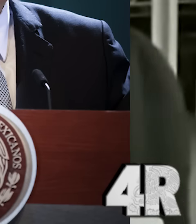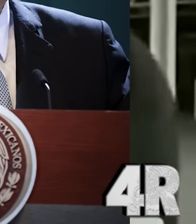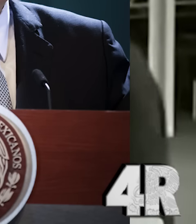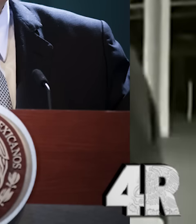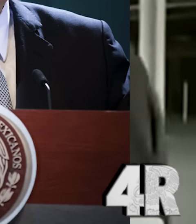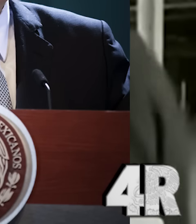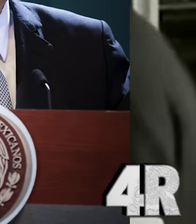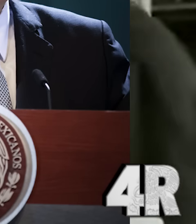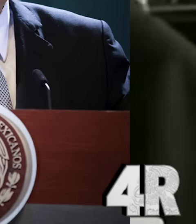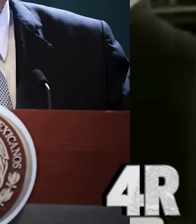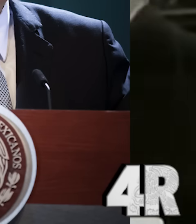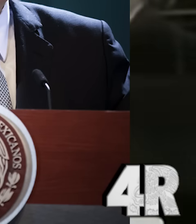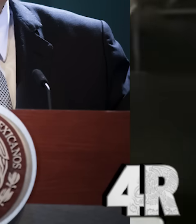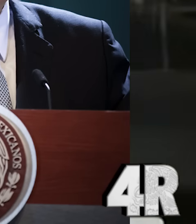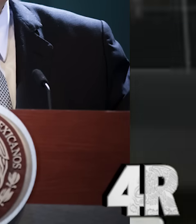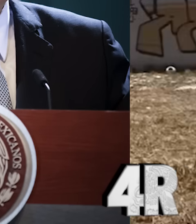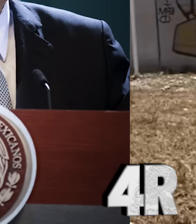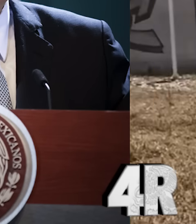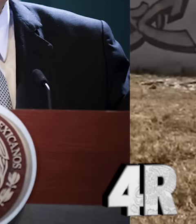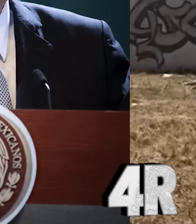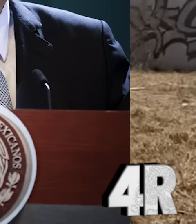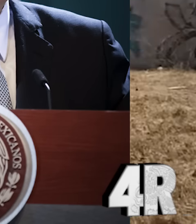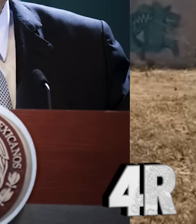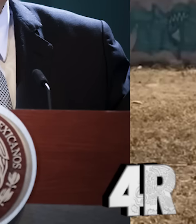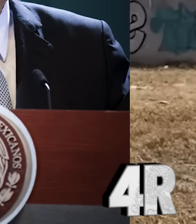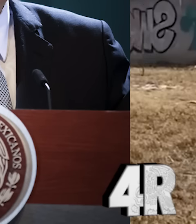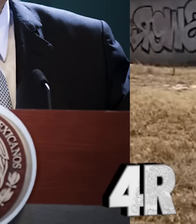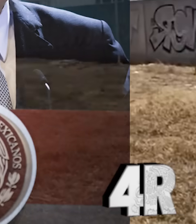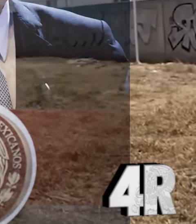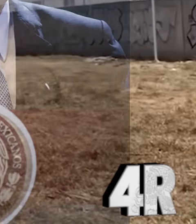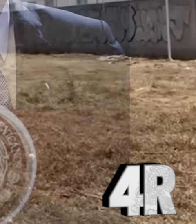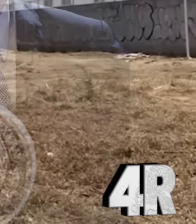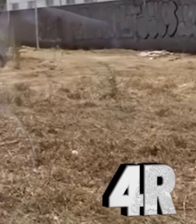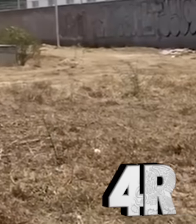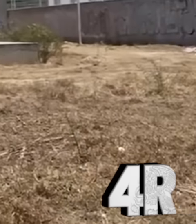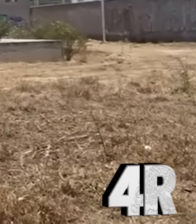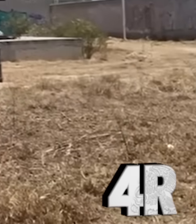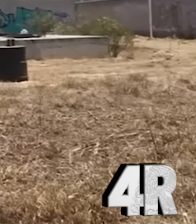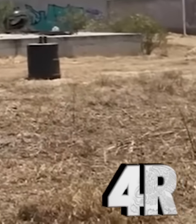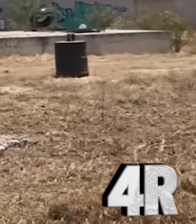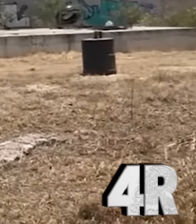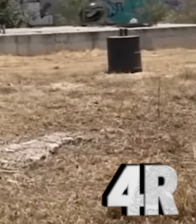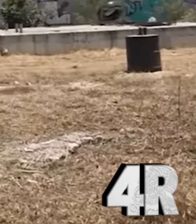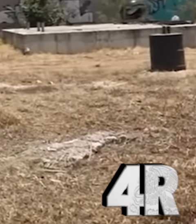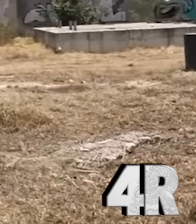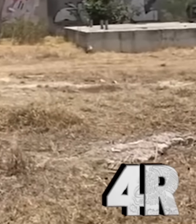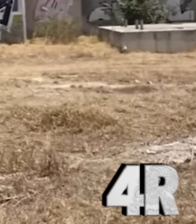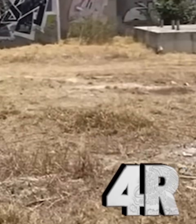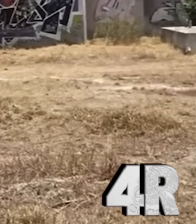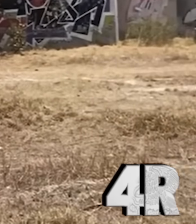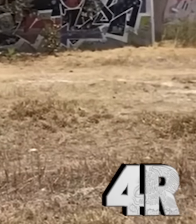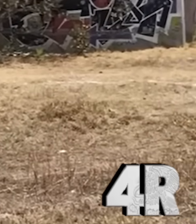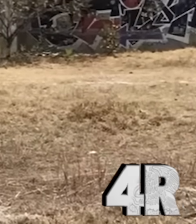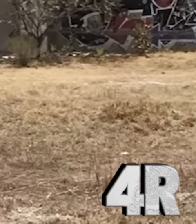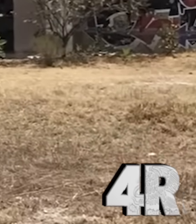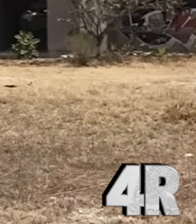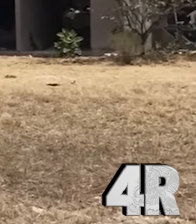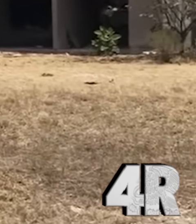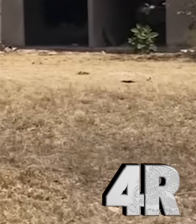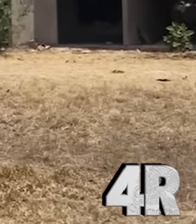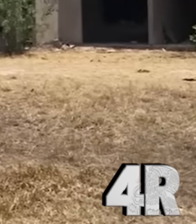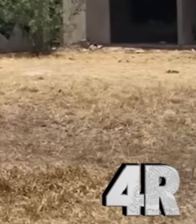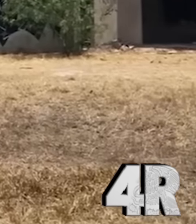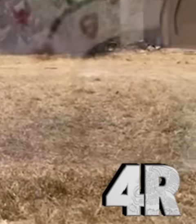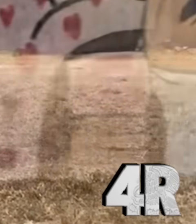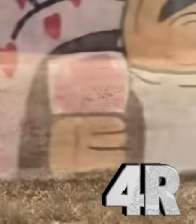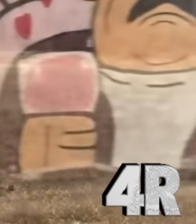de Iberdrola, de esta manera sacándolos de la jugada y de cierta manera regresando estos bienes directamente a todos